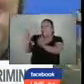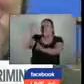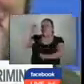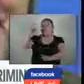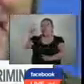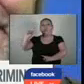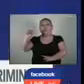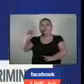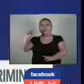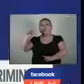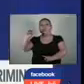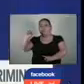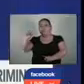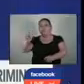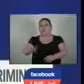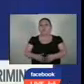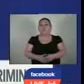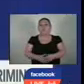Otoniel.